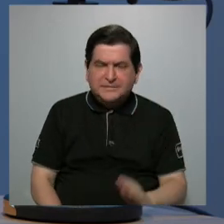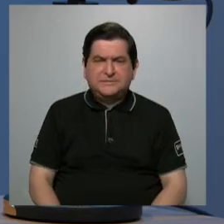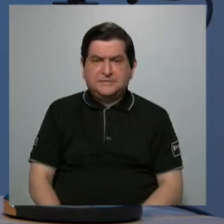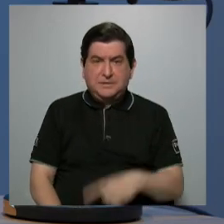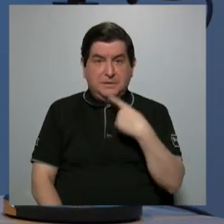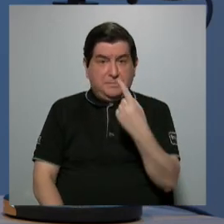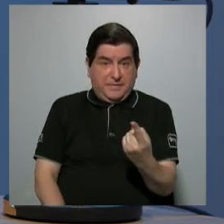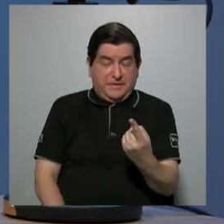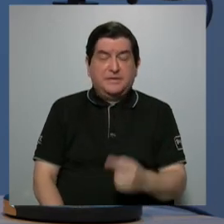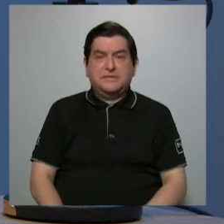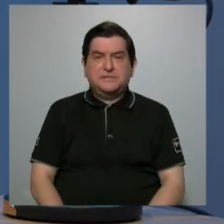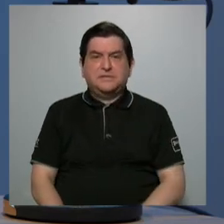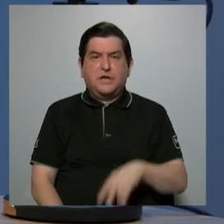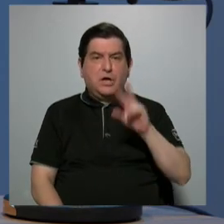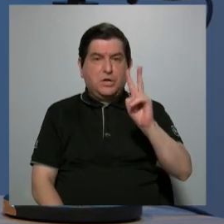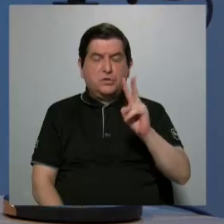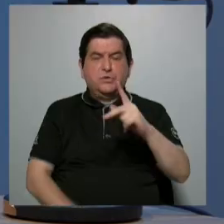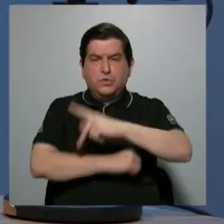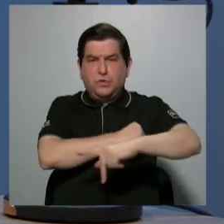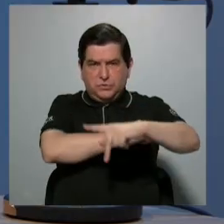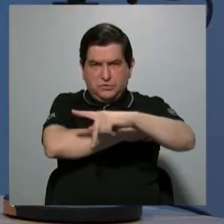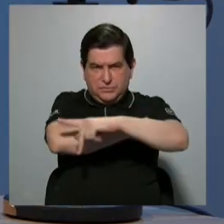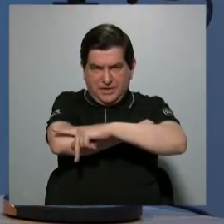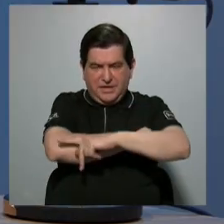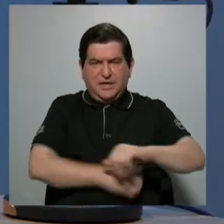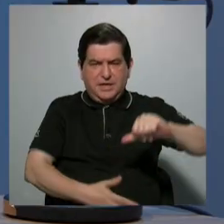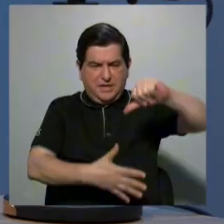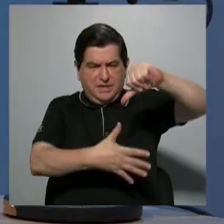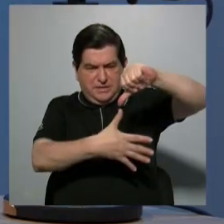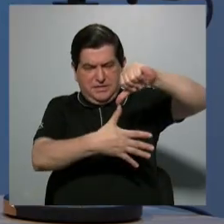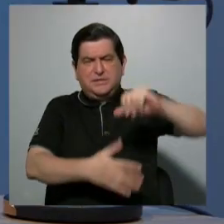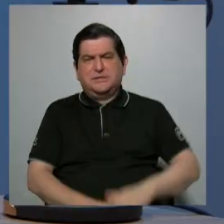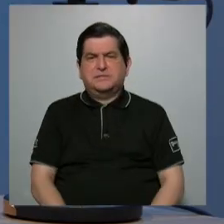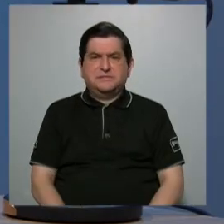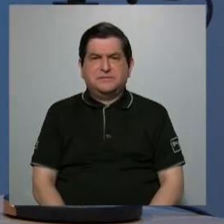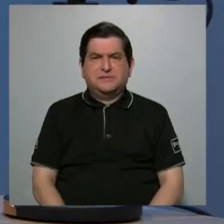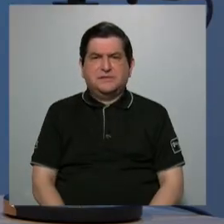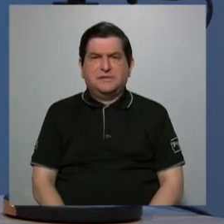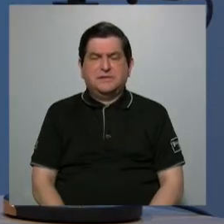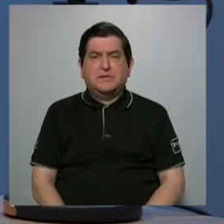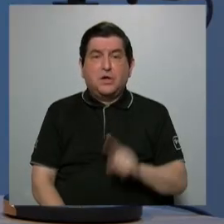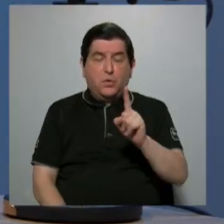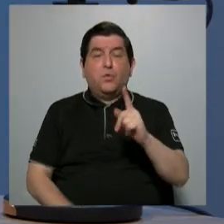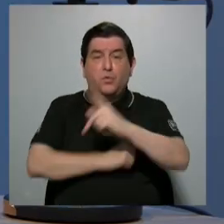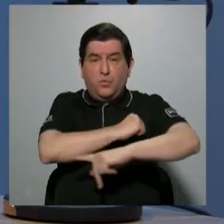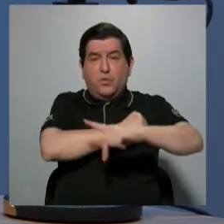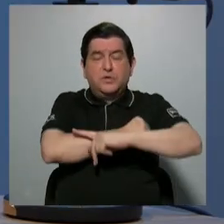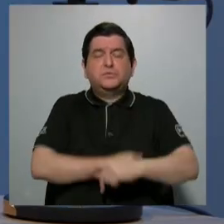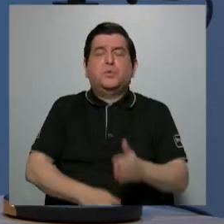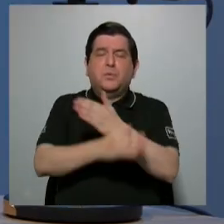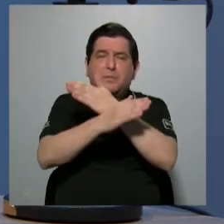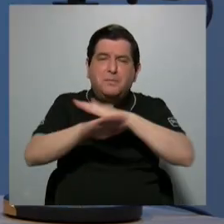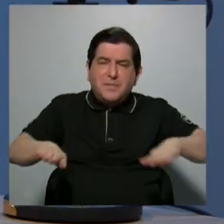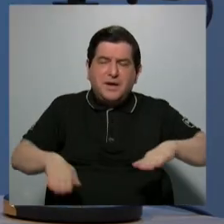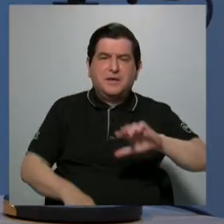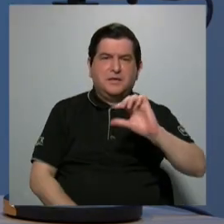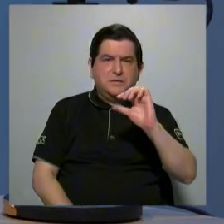a dos suramericanos, estamos hablando de un país pacífico con un